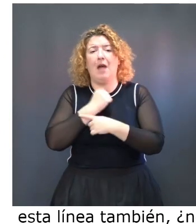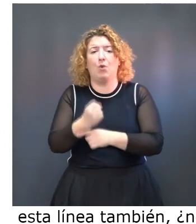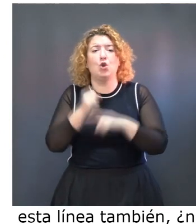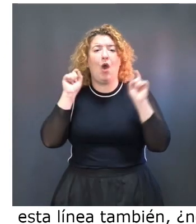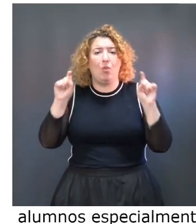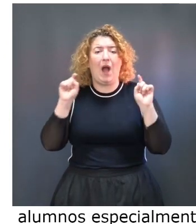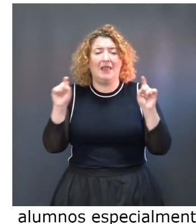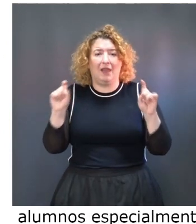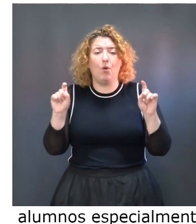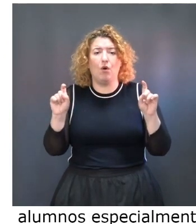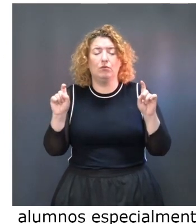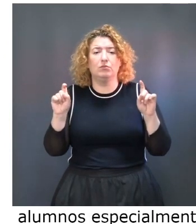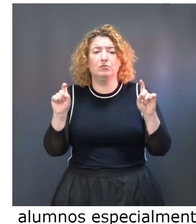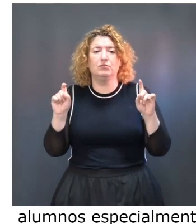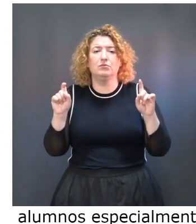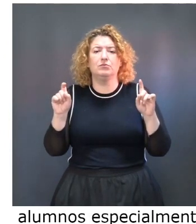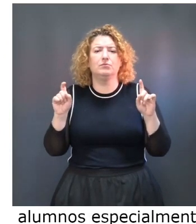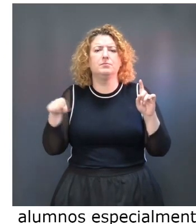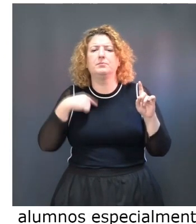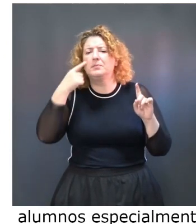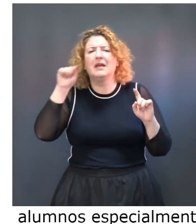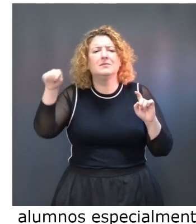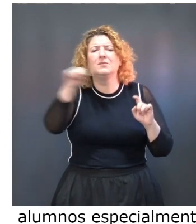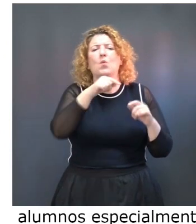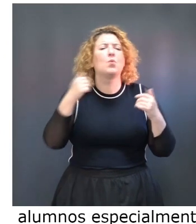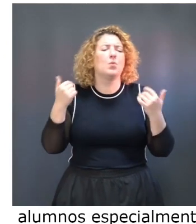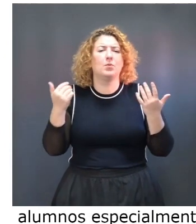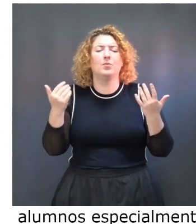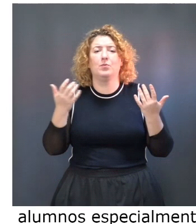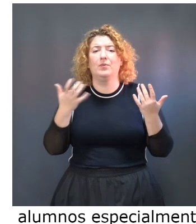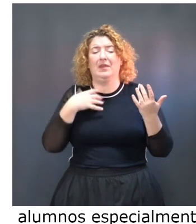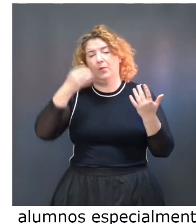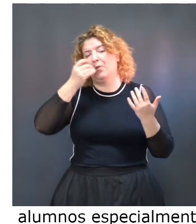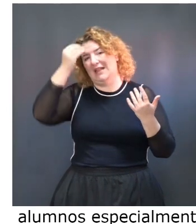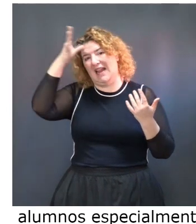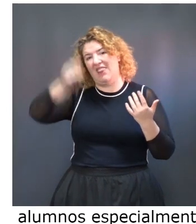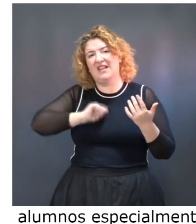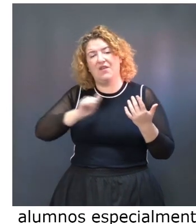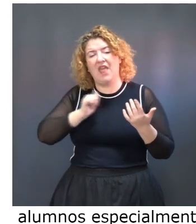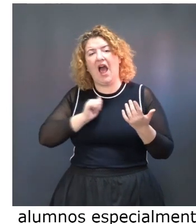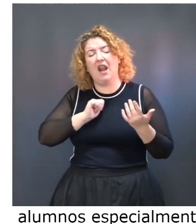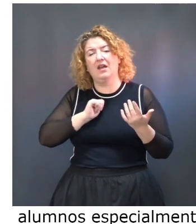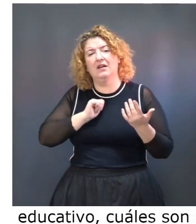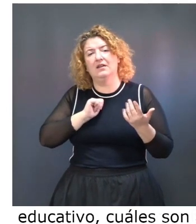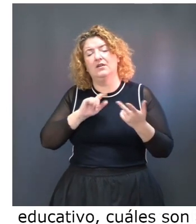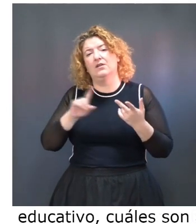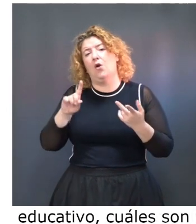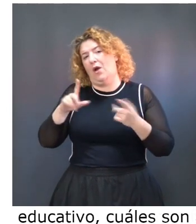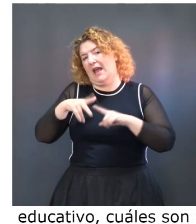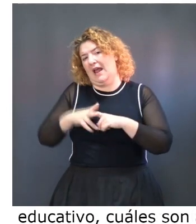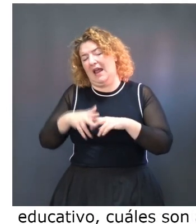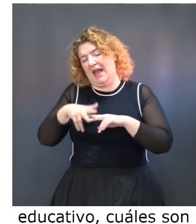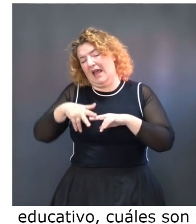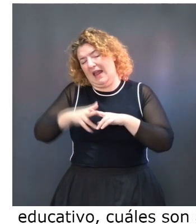educativo, cuáles son aquellos elementos que pueden, desde la IA, ¿no? Desde la inteligencia artificial y desde las